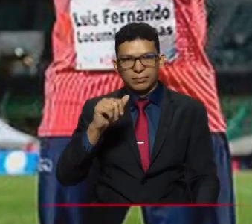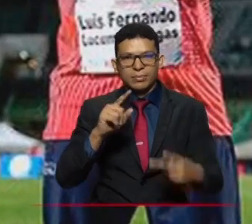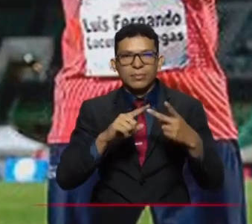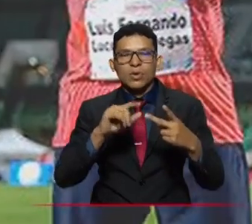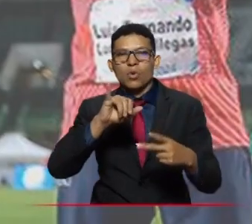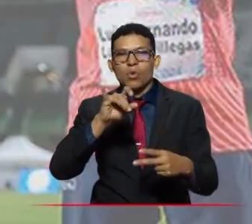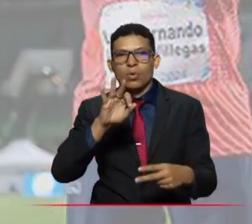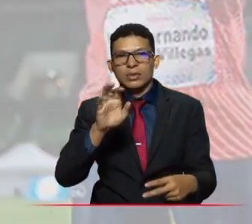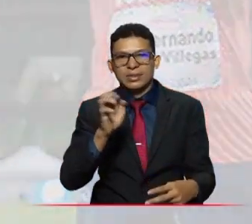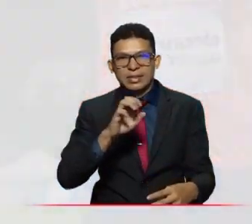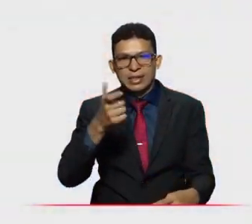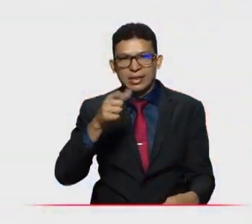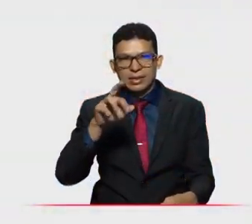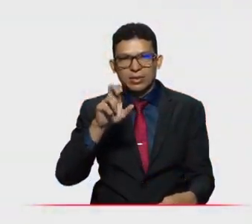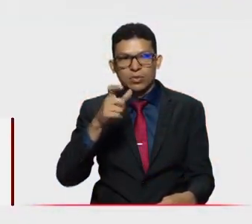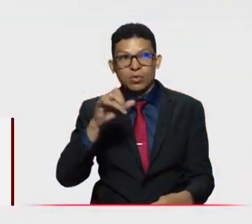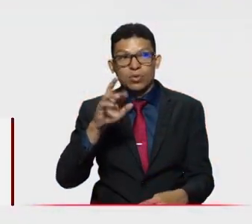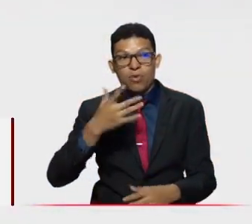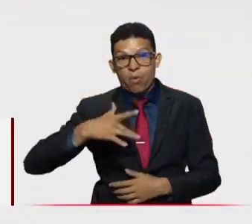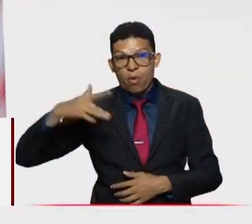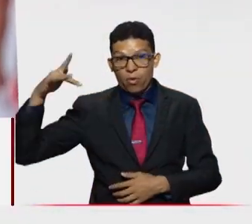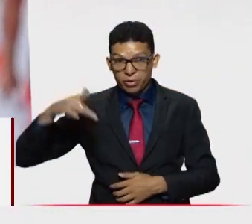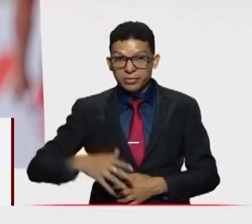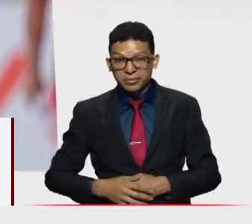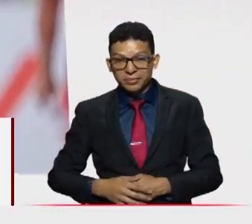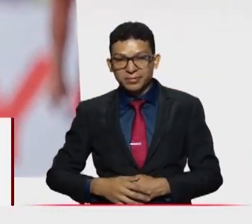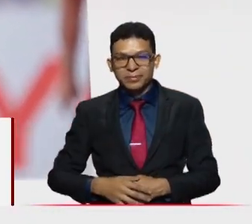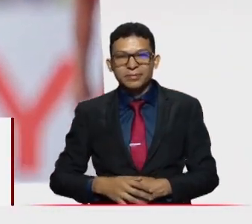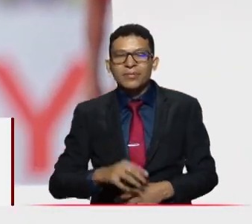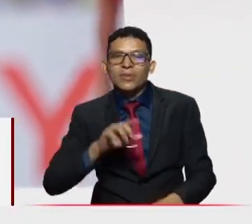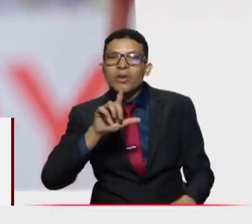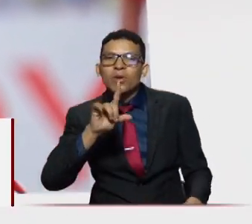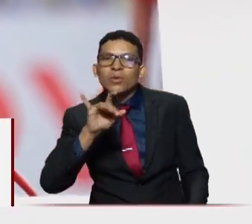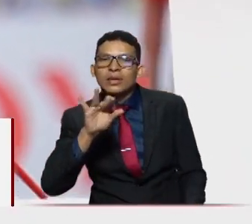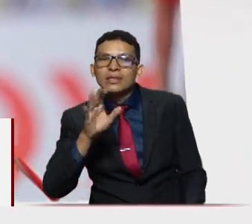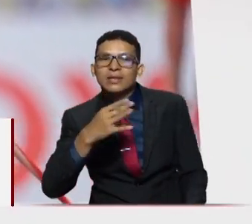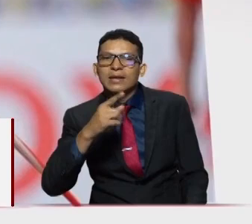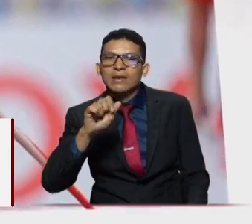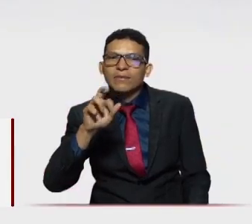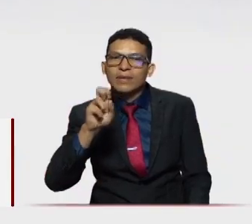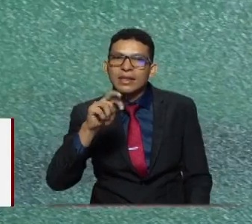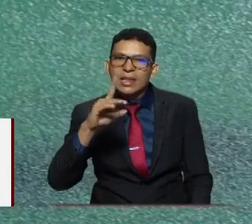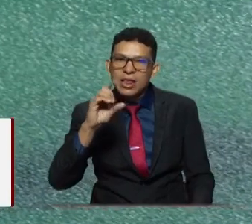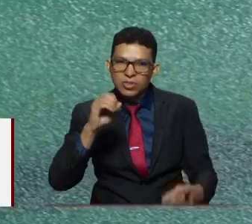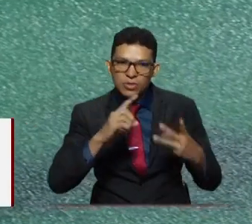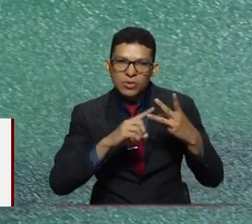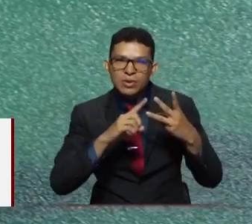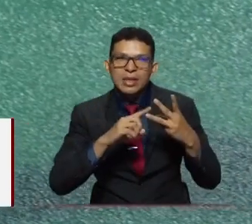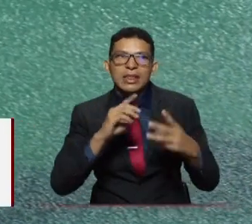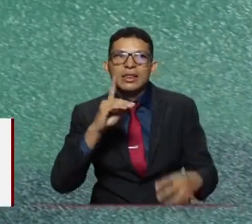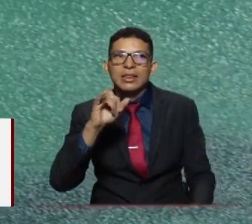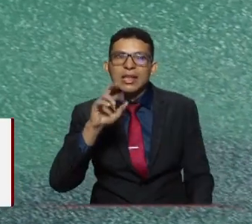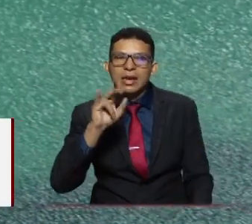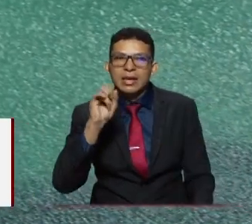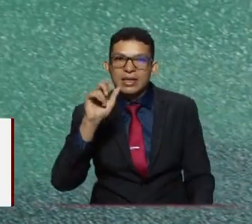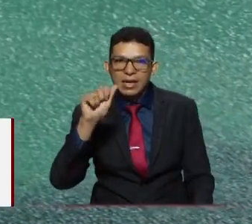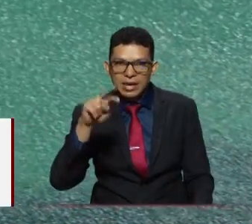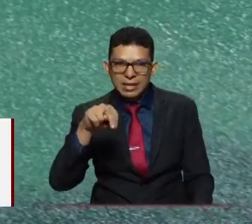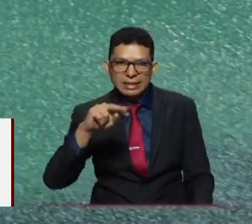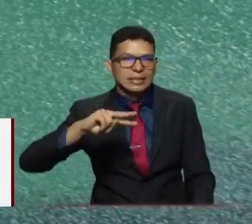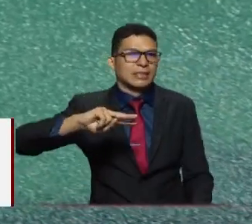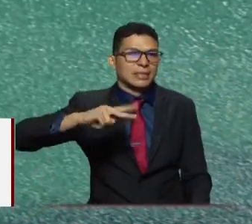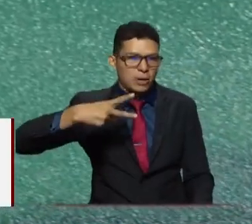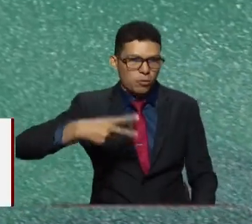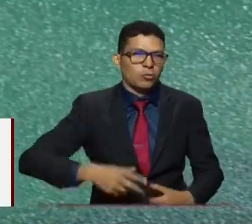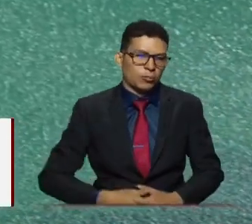Lemos ganaron oro, mientras que Luis Fernando Lucumí y Darian Faisuri Jiménez se llevaron la plata.